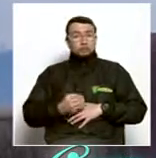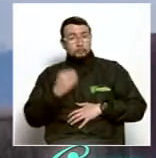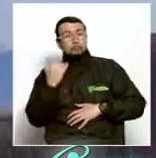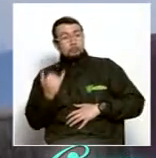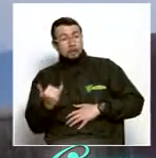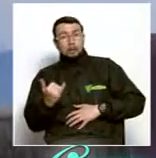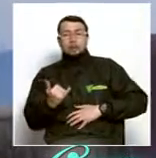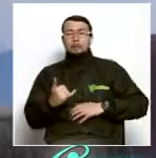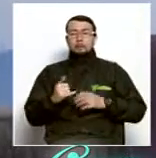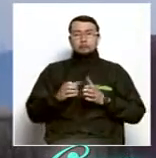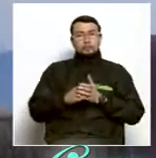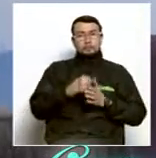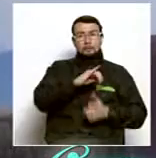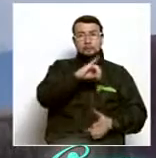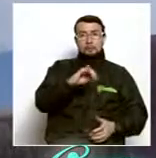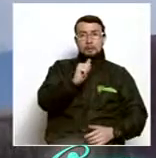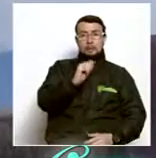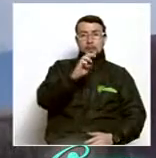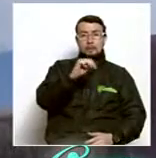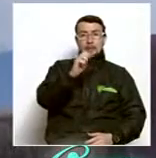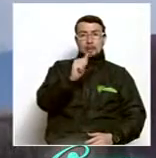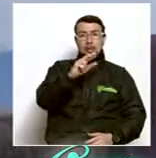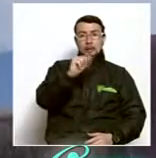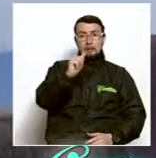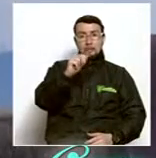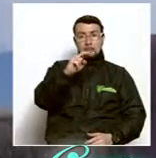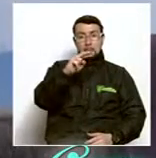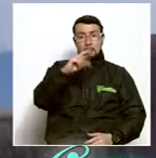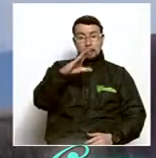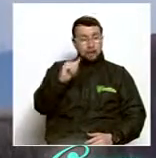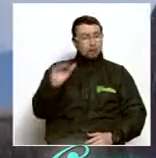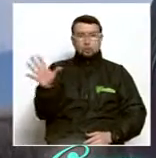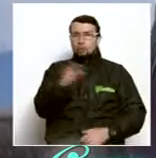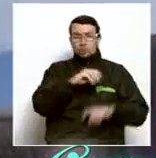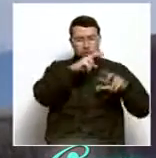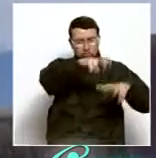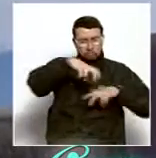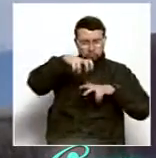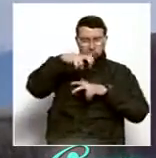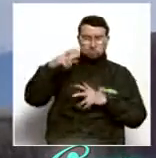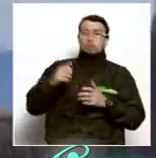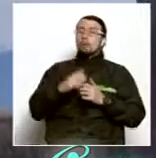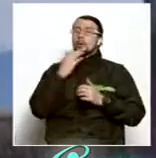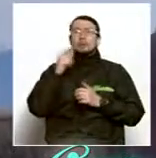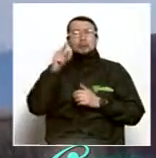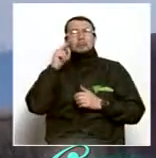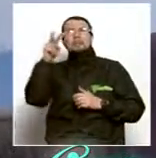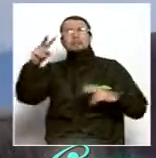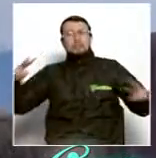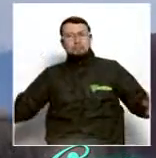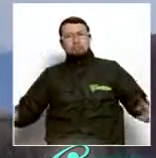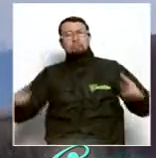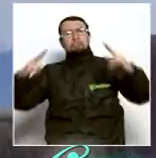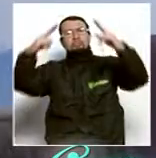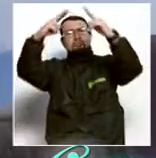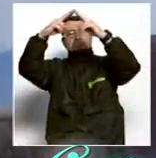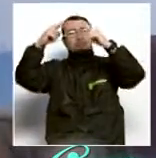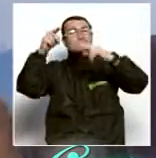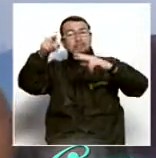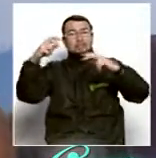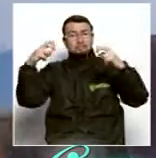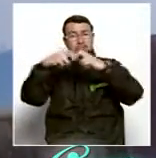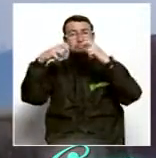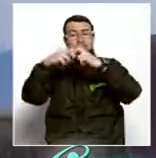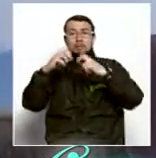despensa de alimentos para todo el país. Y pues precisamente esas torres de alta tensión que estamos viendo, que pasan por Barbas Bremen,